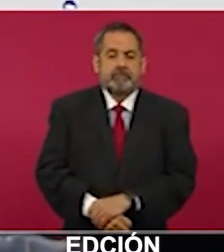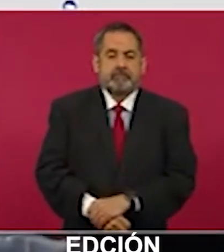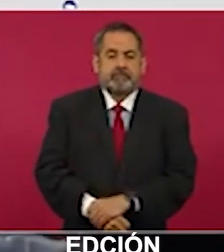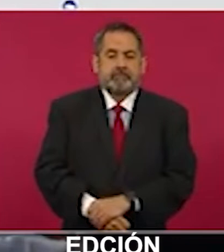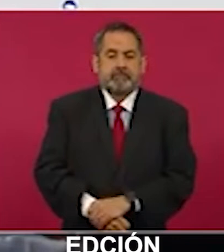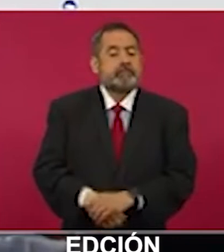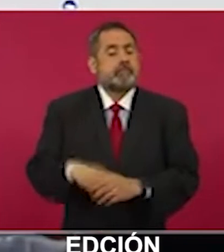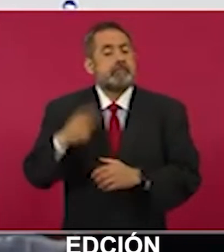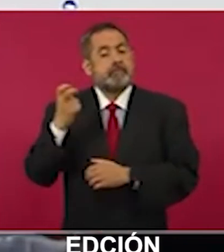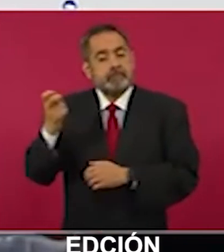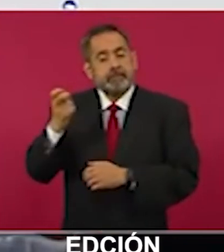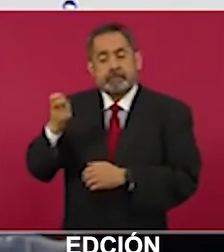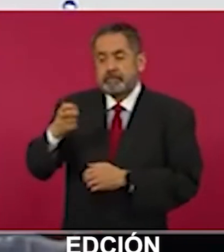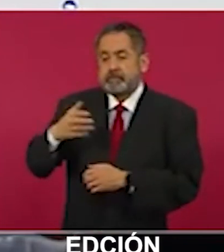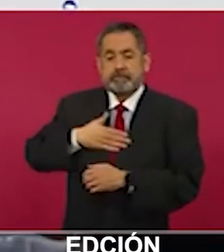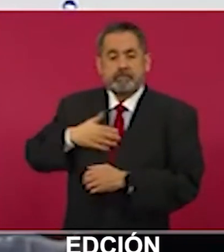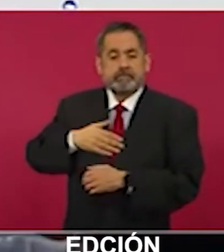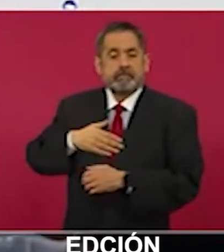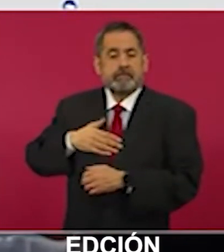esto es lo que manejó presidencia